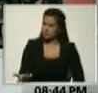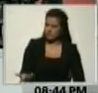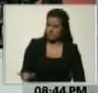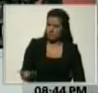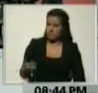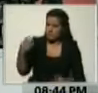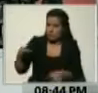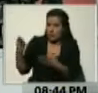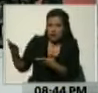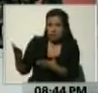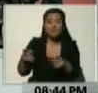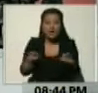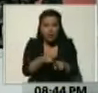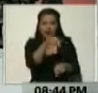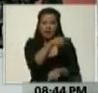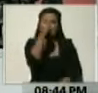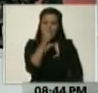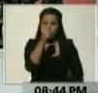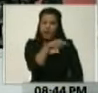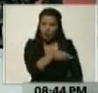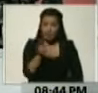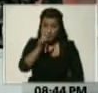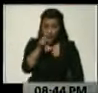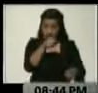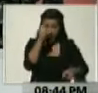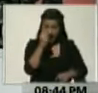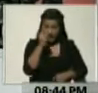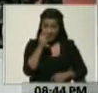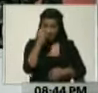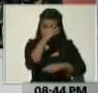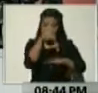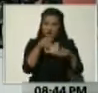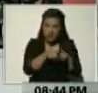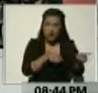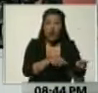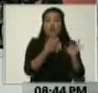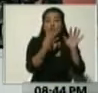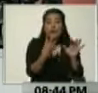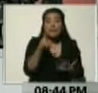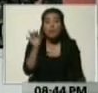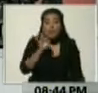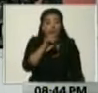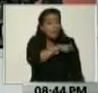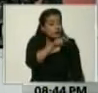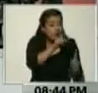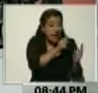empresas, 91% de ellos tienen empresas, son dueños de empresas.